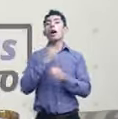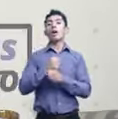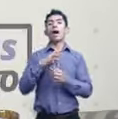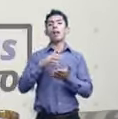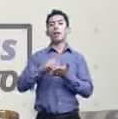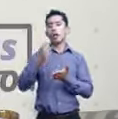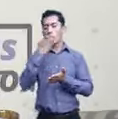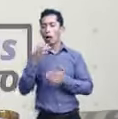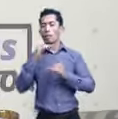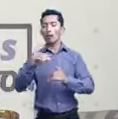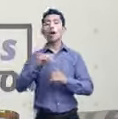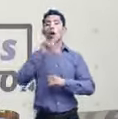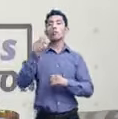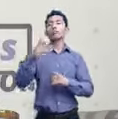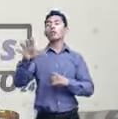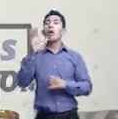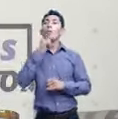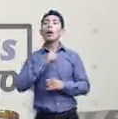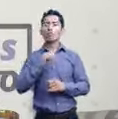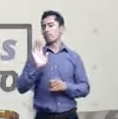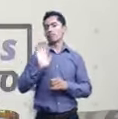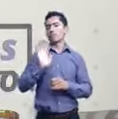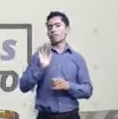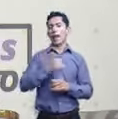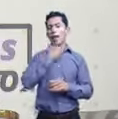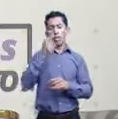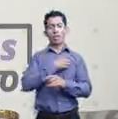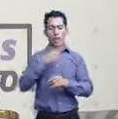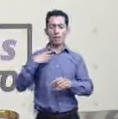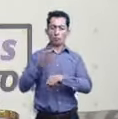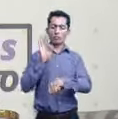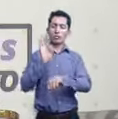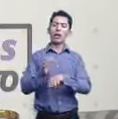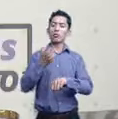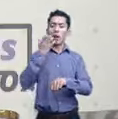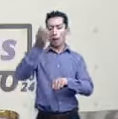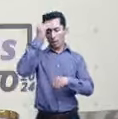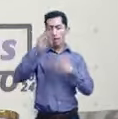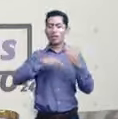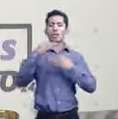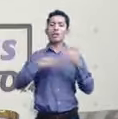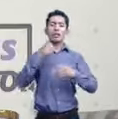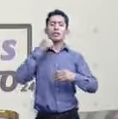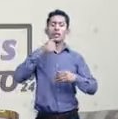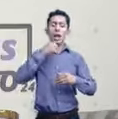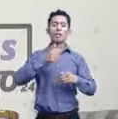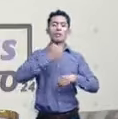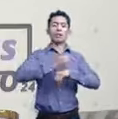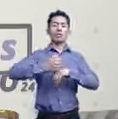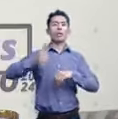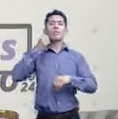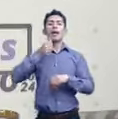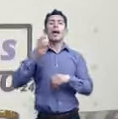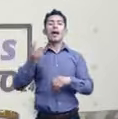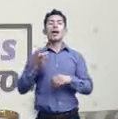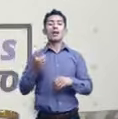derecho a la educación y después de ello ya sea un lujo. Tenemos que garantizar la educación en todos los niveles, erradicar por completo